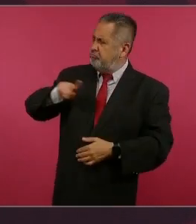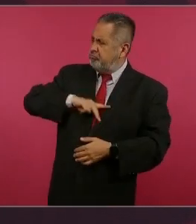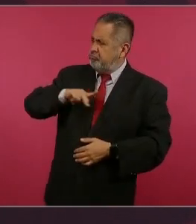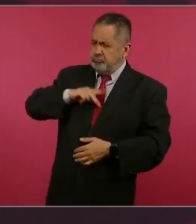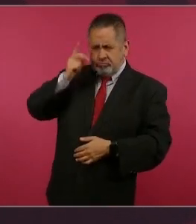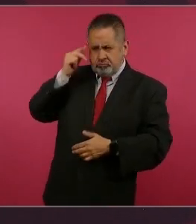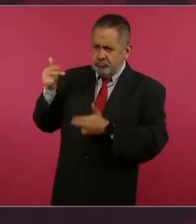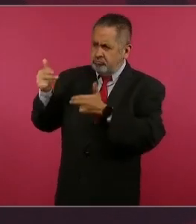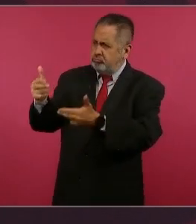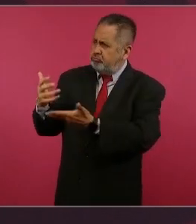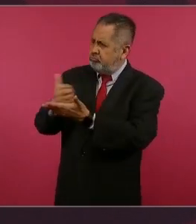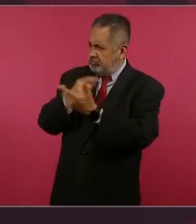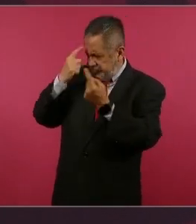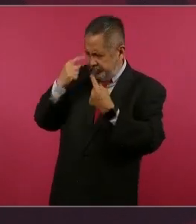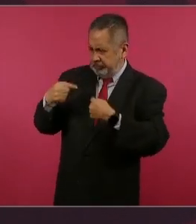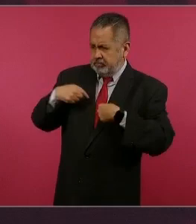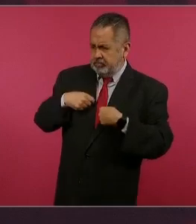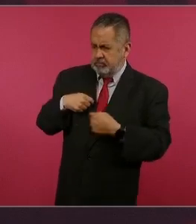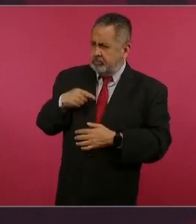que ya le había…